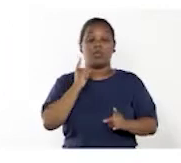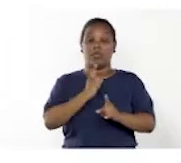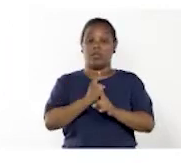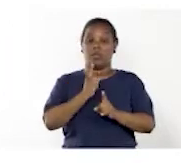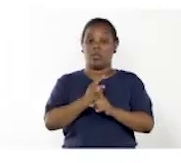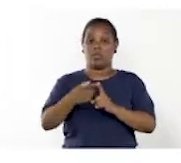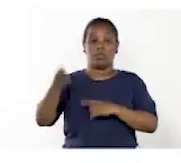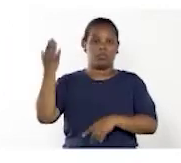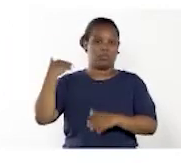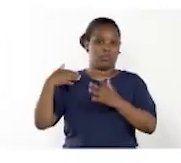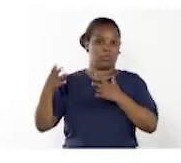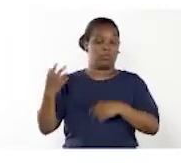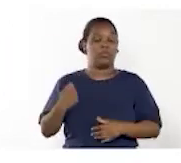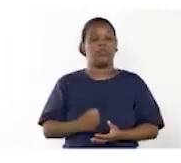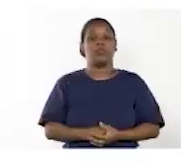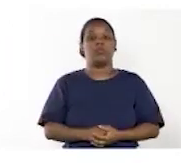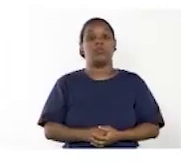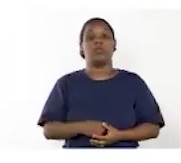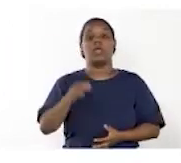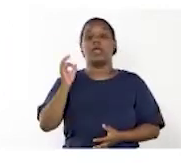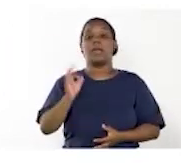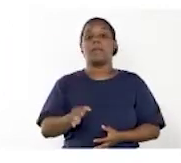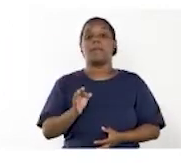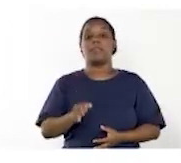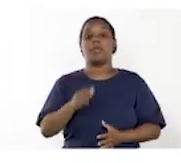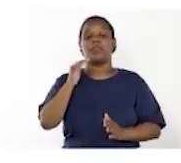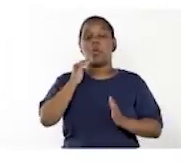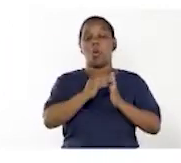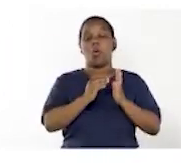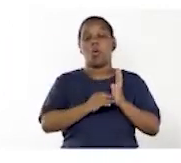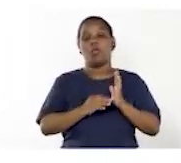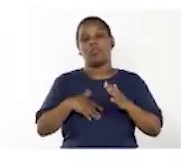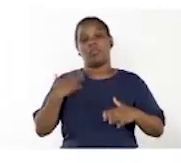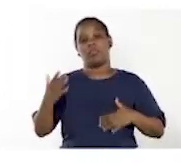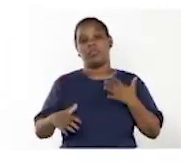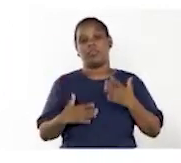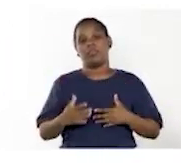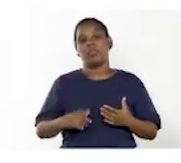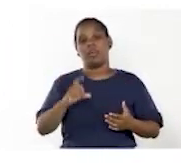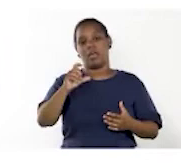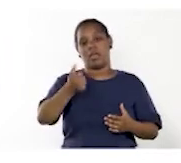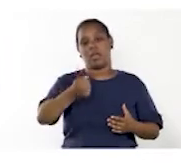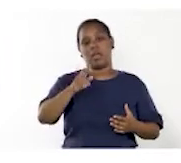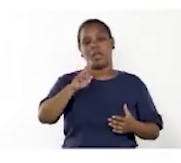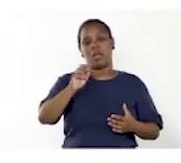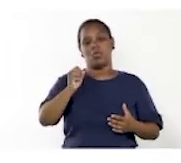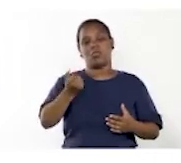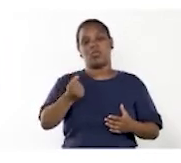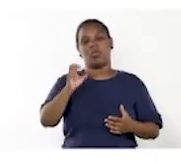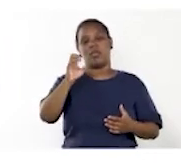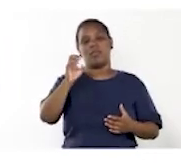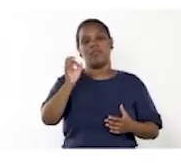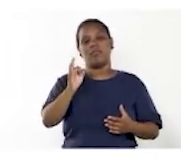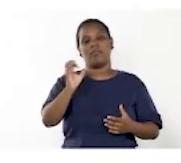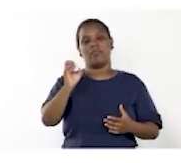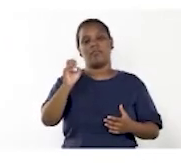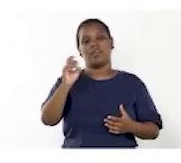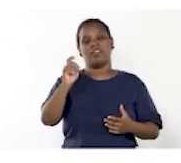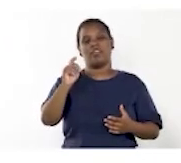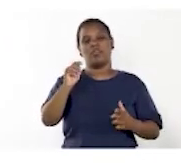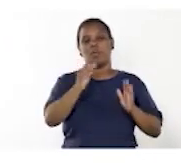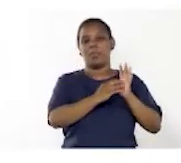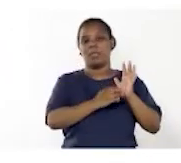encuentro anterior, es el mismo orden de actividad: causa, efectos, medidas, ejemplos y localización.